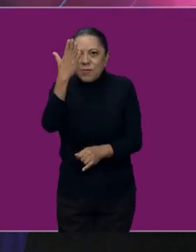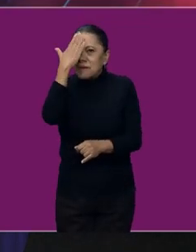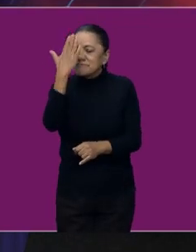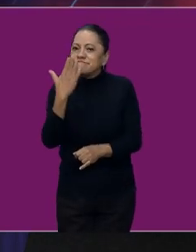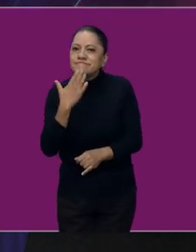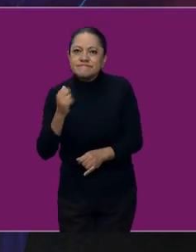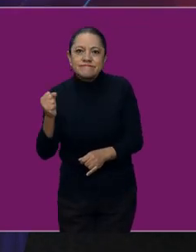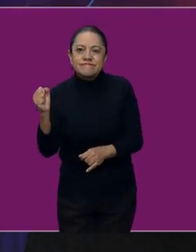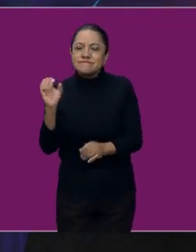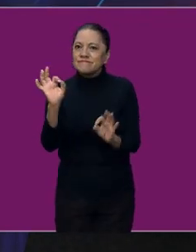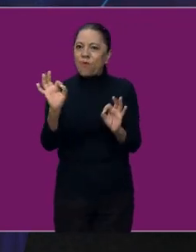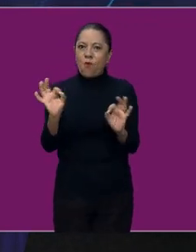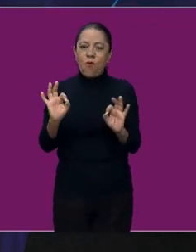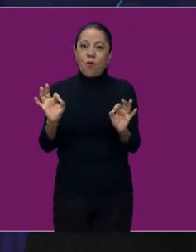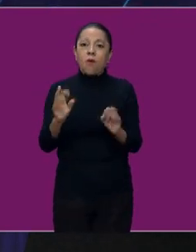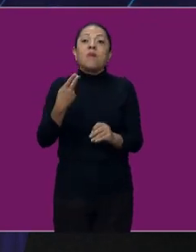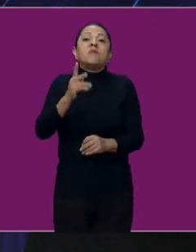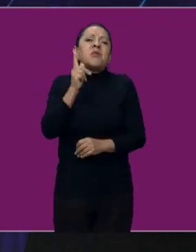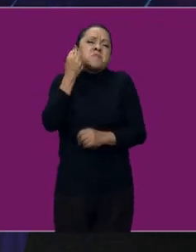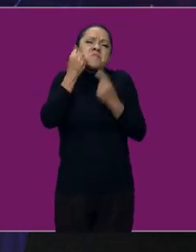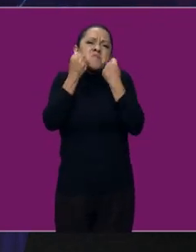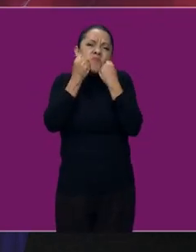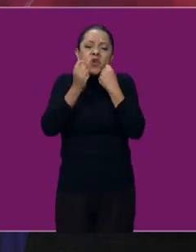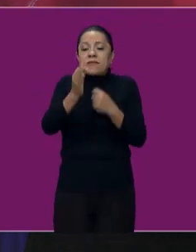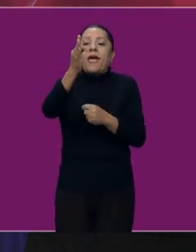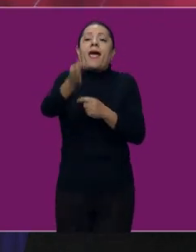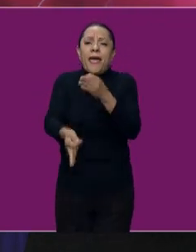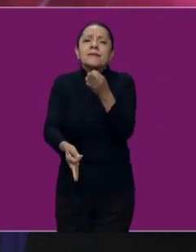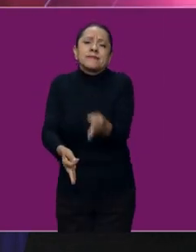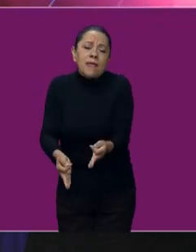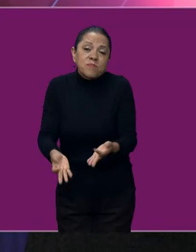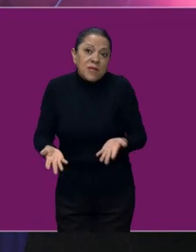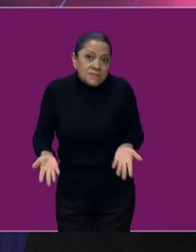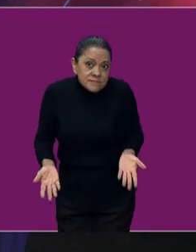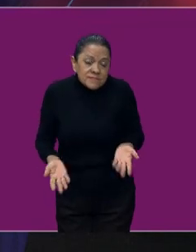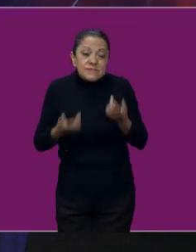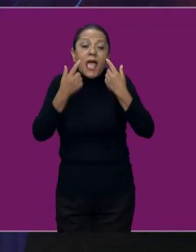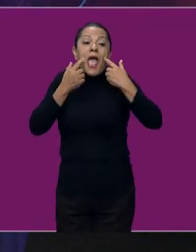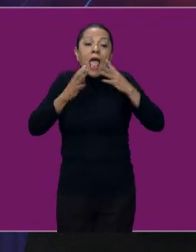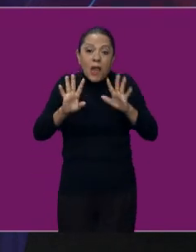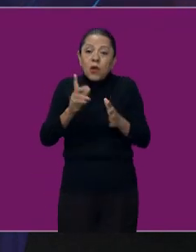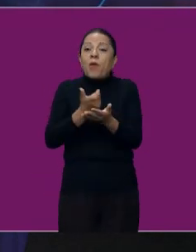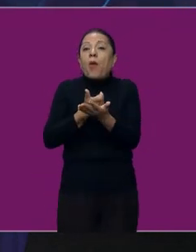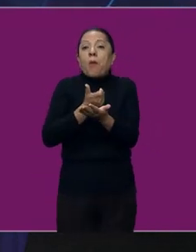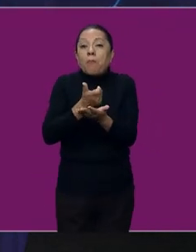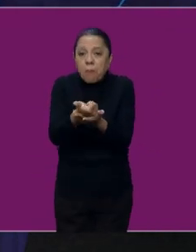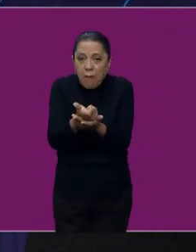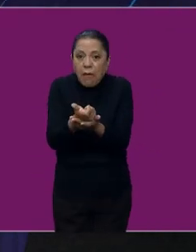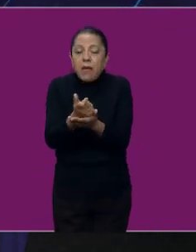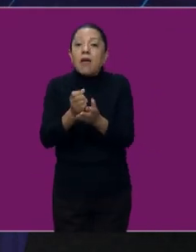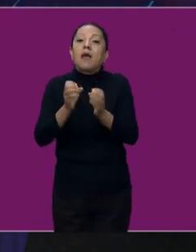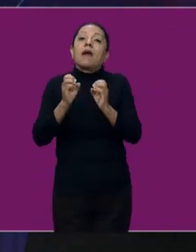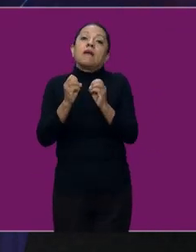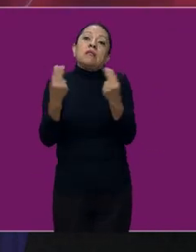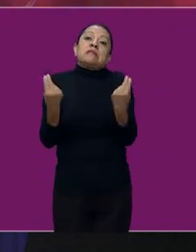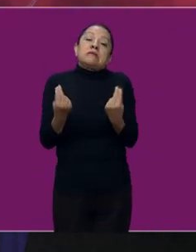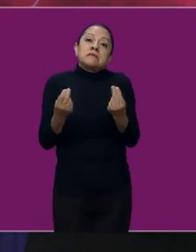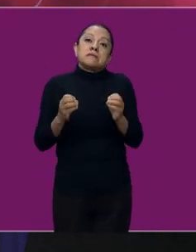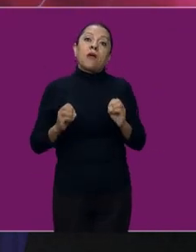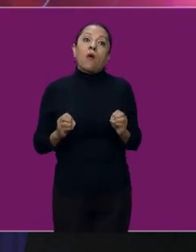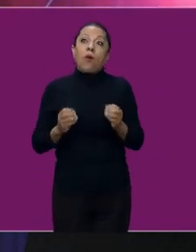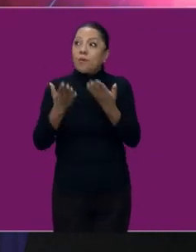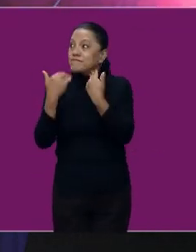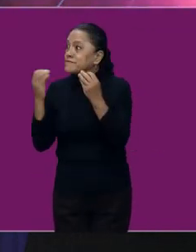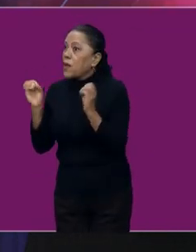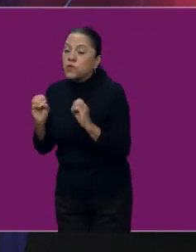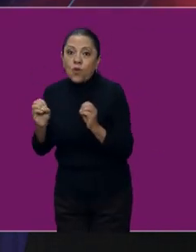para hacerlo aceptan ese trabajo por equis razón a lo mejor porque se les va a pagar o porque no hay